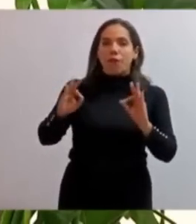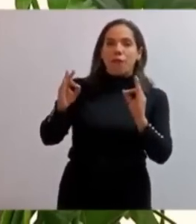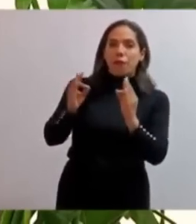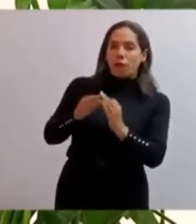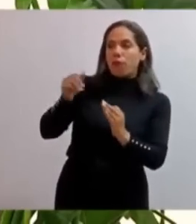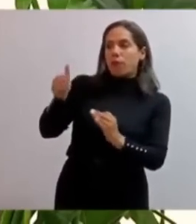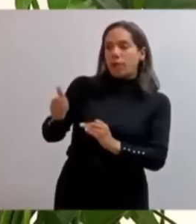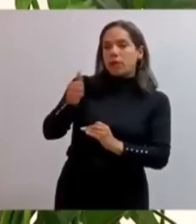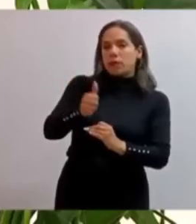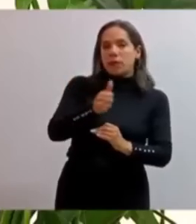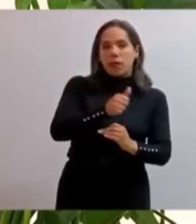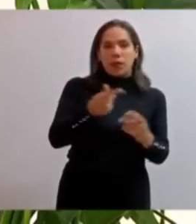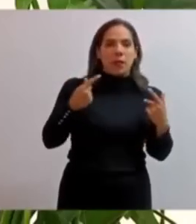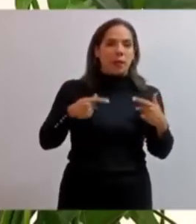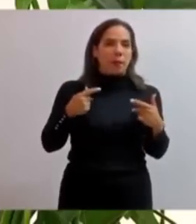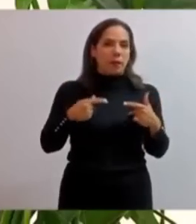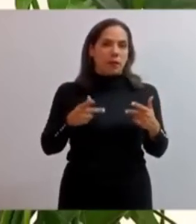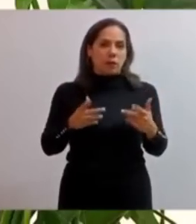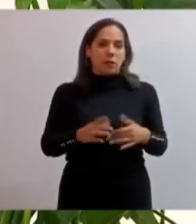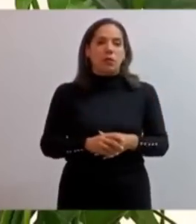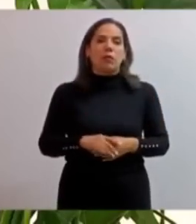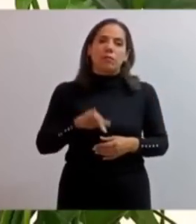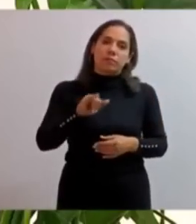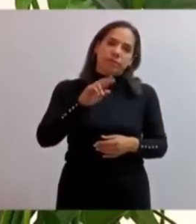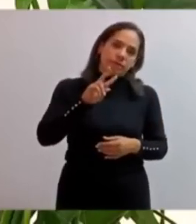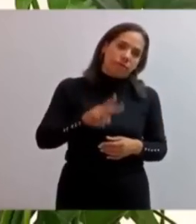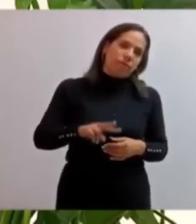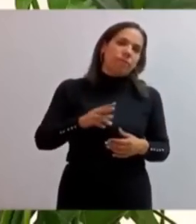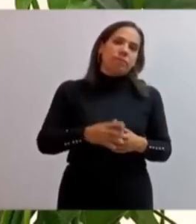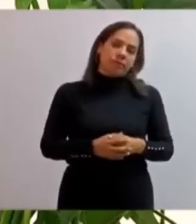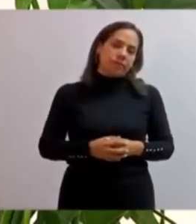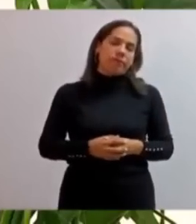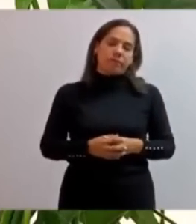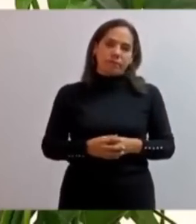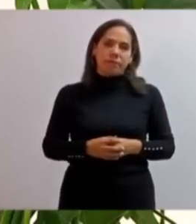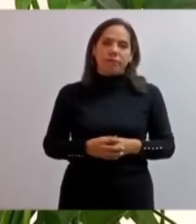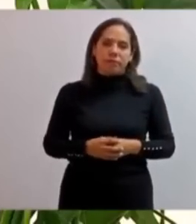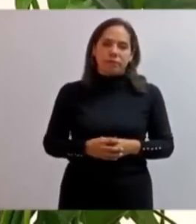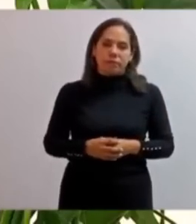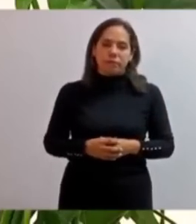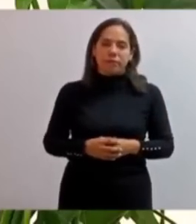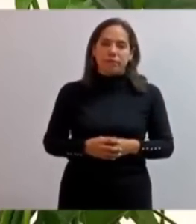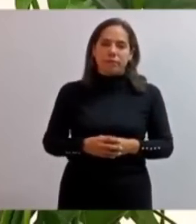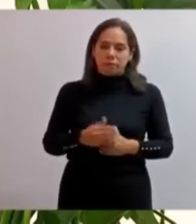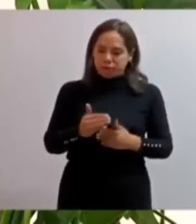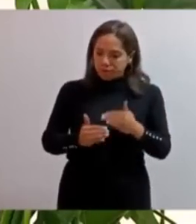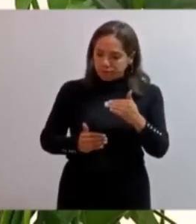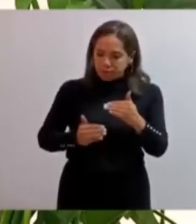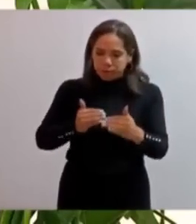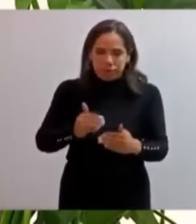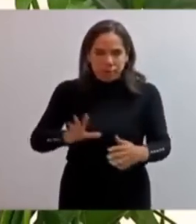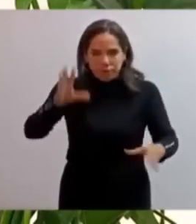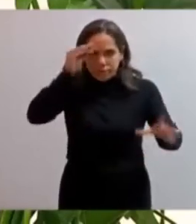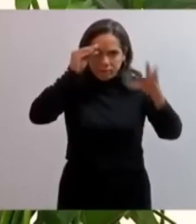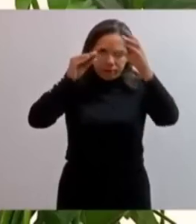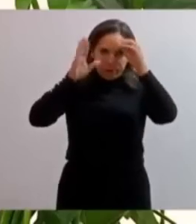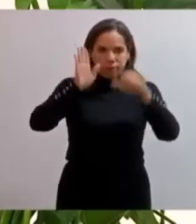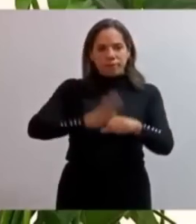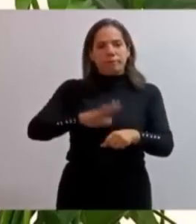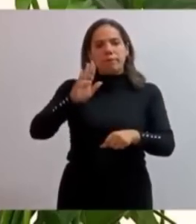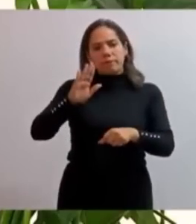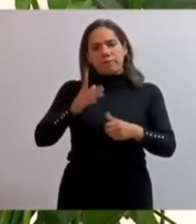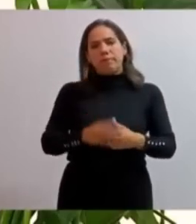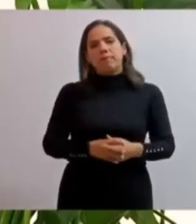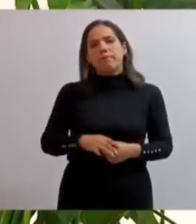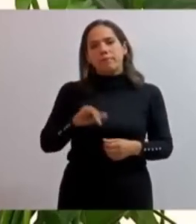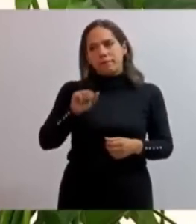y de lo que las formas de trabajo que sencillamente no nos funcionan. Todos vamos aprendiendo y cada curso